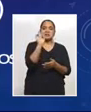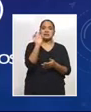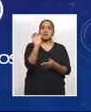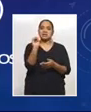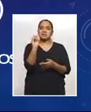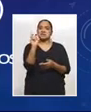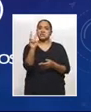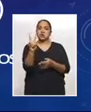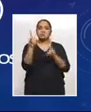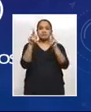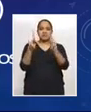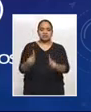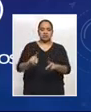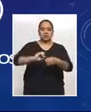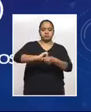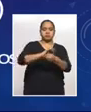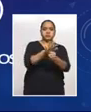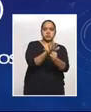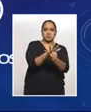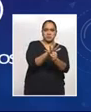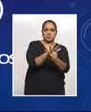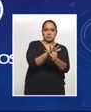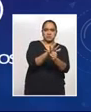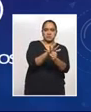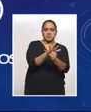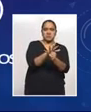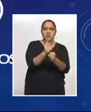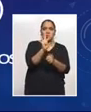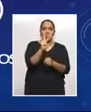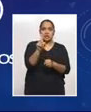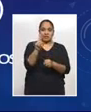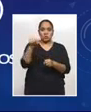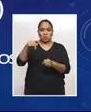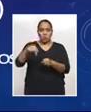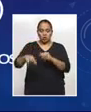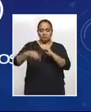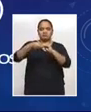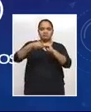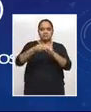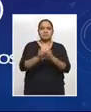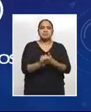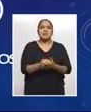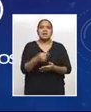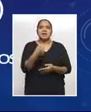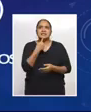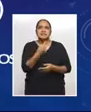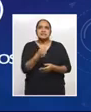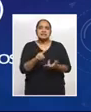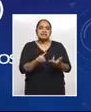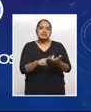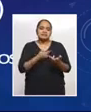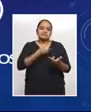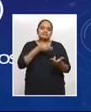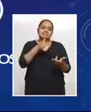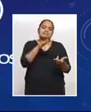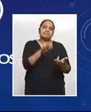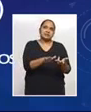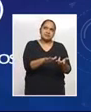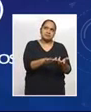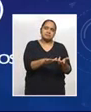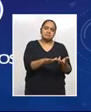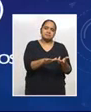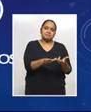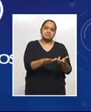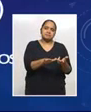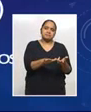casos con estas 41 del día de hoy. También tenemos que informar que lamentamos el fallecimiento